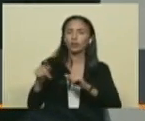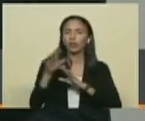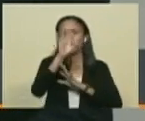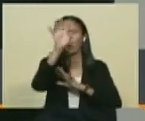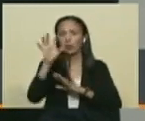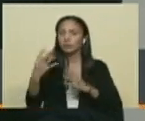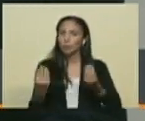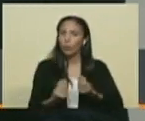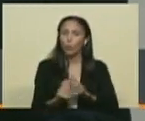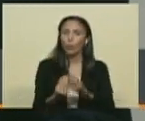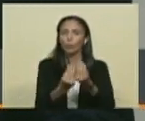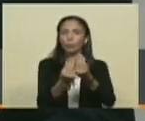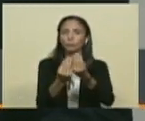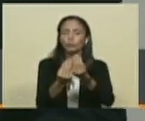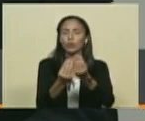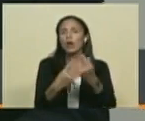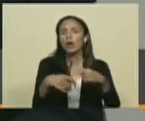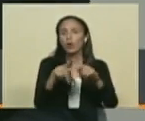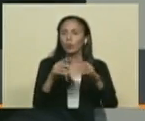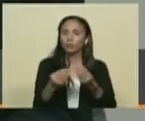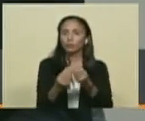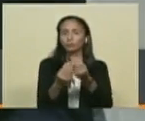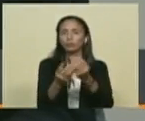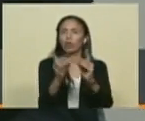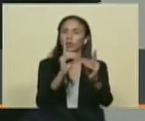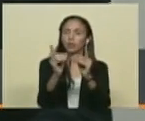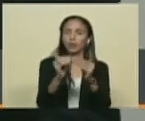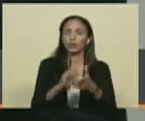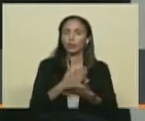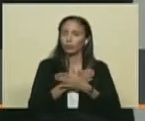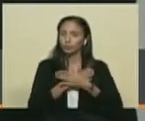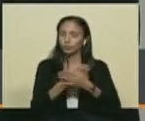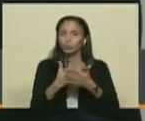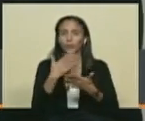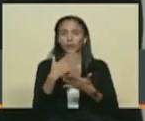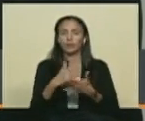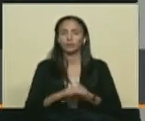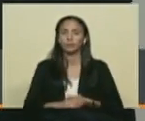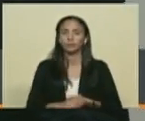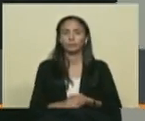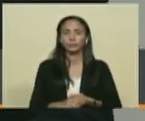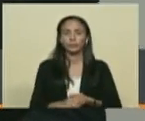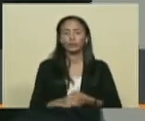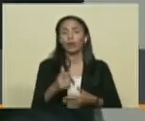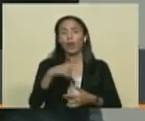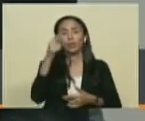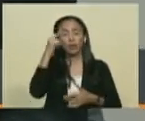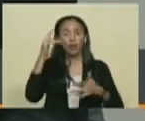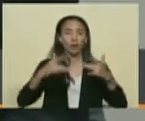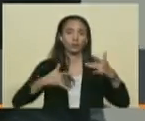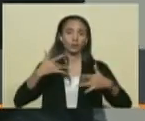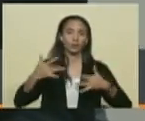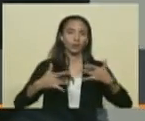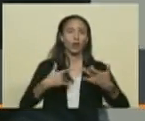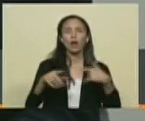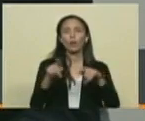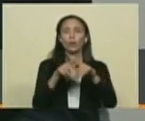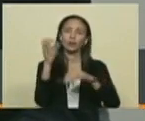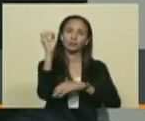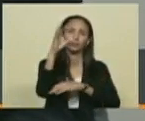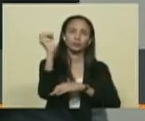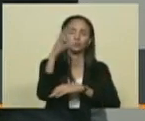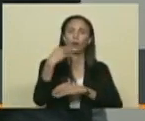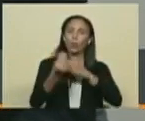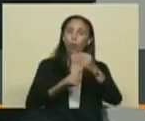acompañantes y facilitadores del diálogo. Ha sido el día de hoy un evento constructivo.